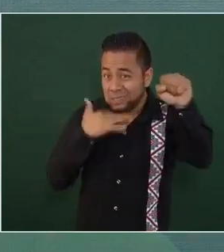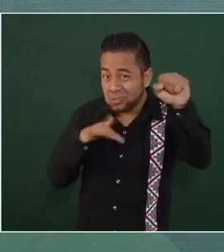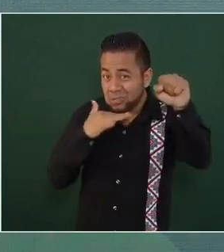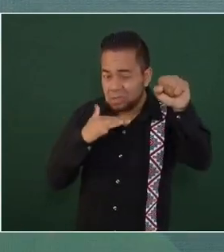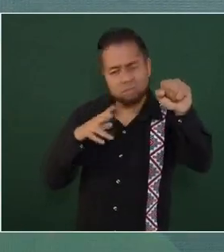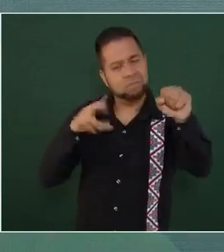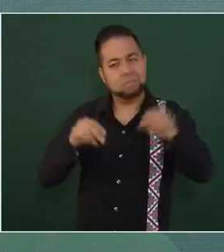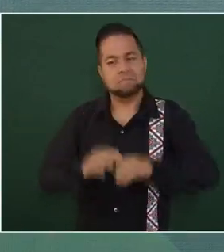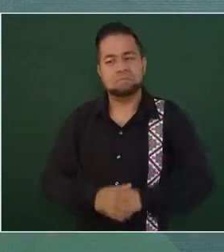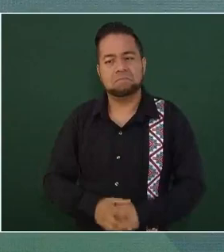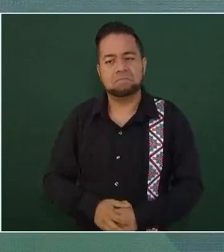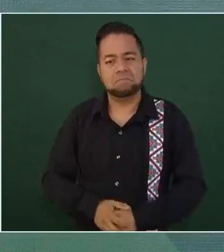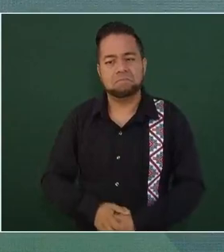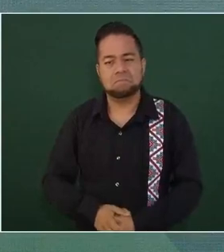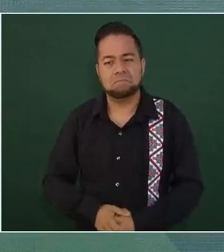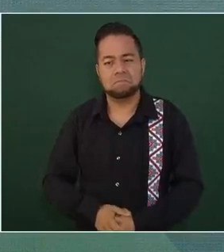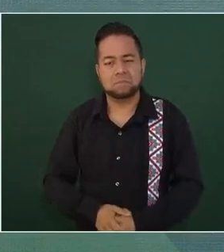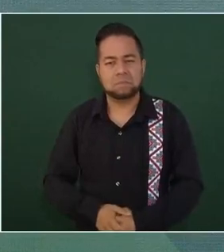el